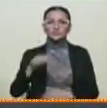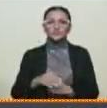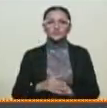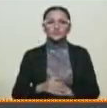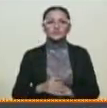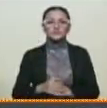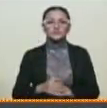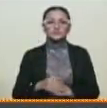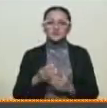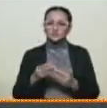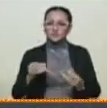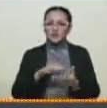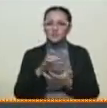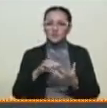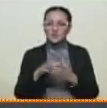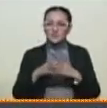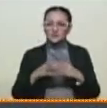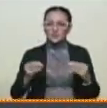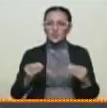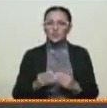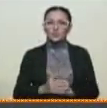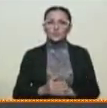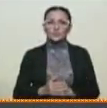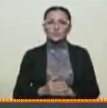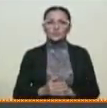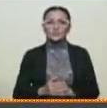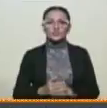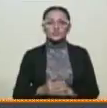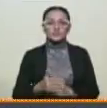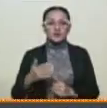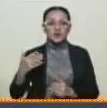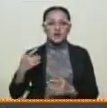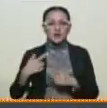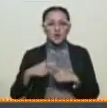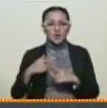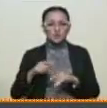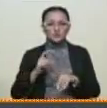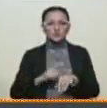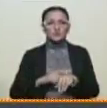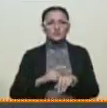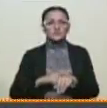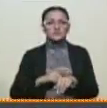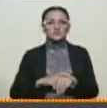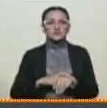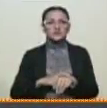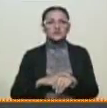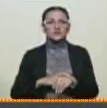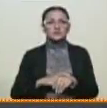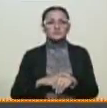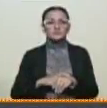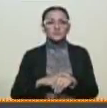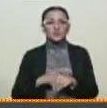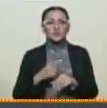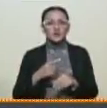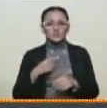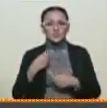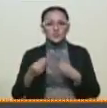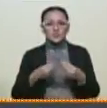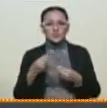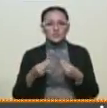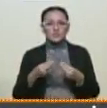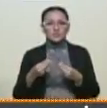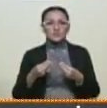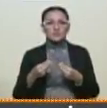solucionar problemas entre todos. En aquellos tiempos, Chávez, Nicolás y yo hemos cultivado una